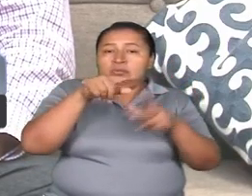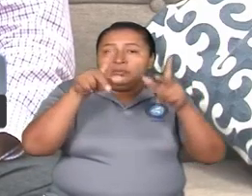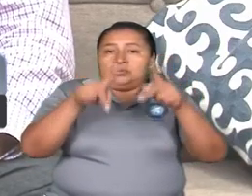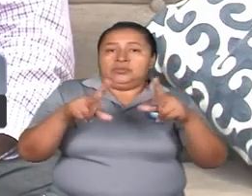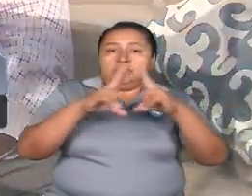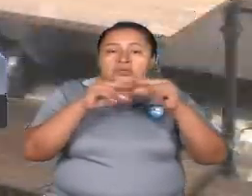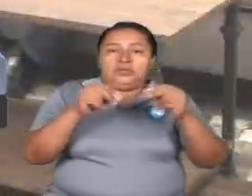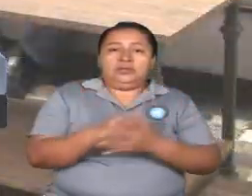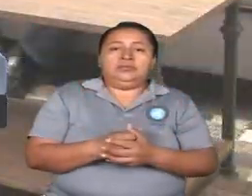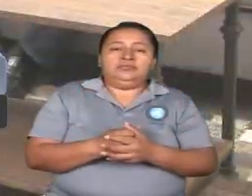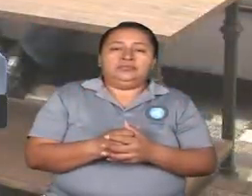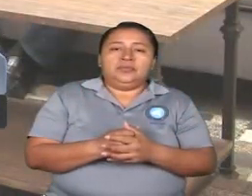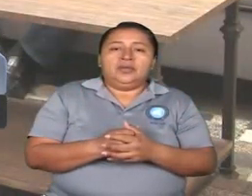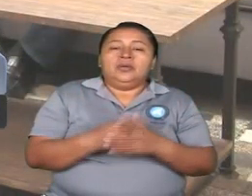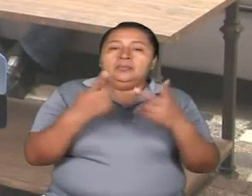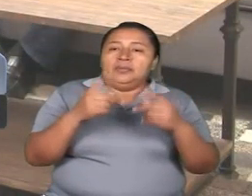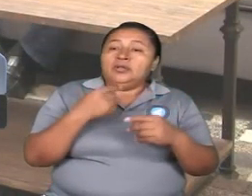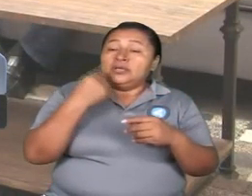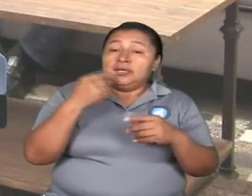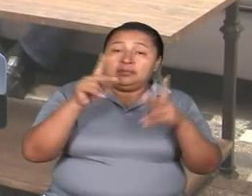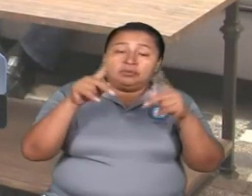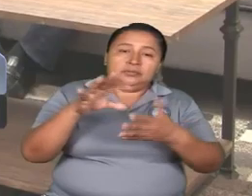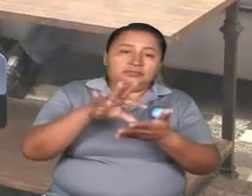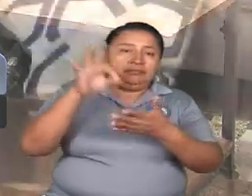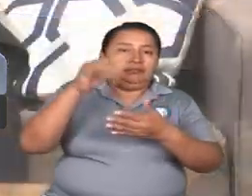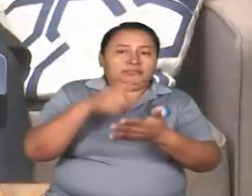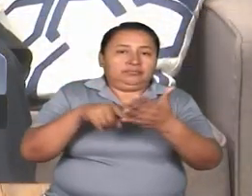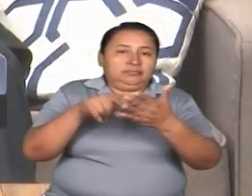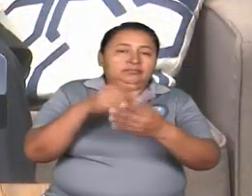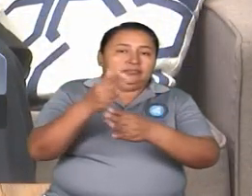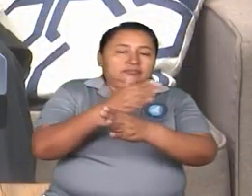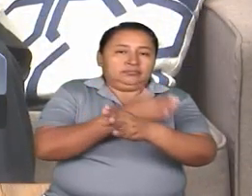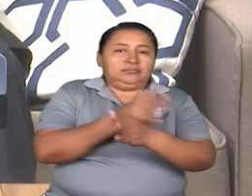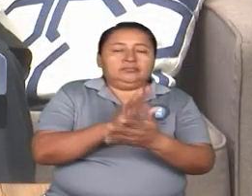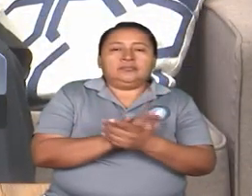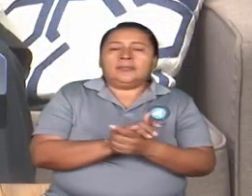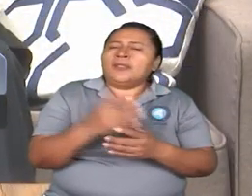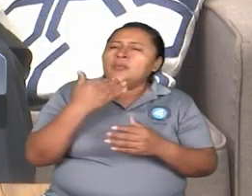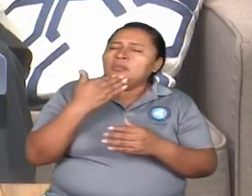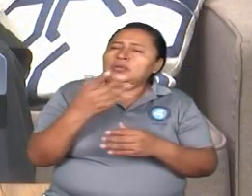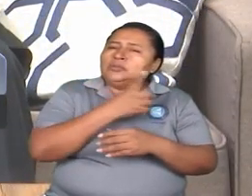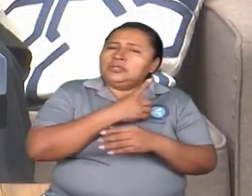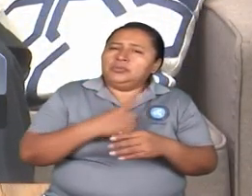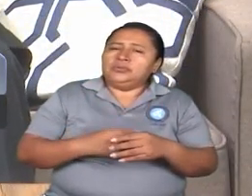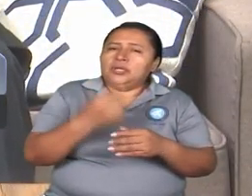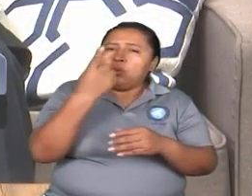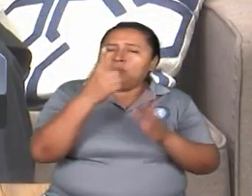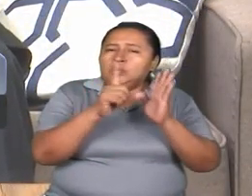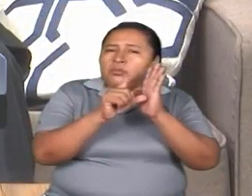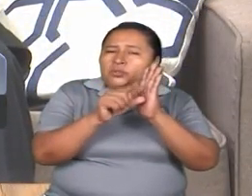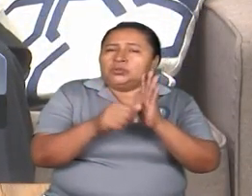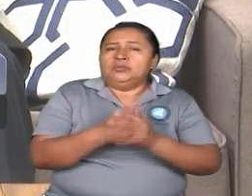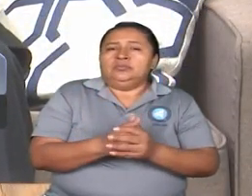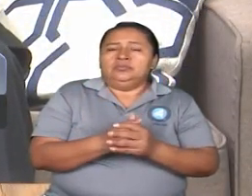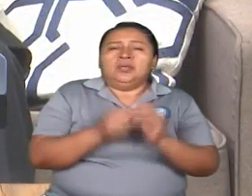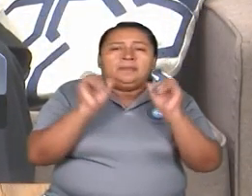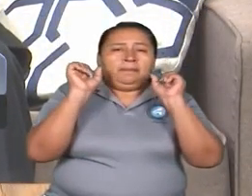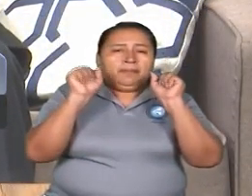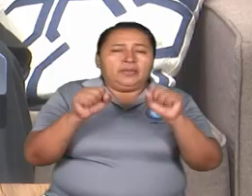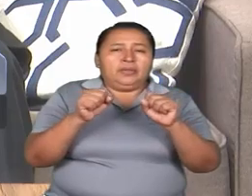nicaragüenses. Quienes además lo eligieron. Y bueno, diputado, en un minuto, si